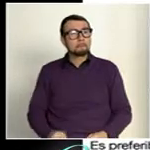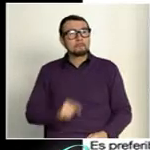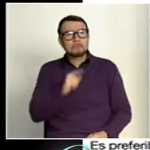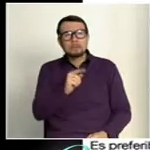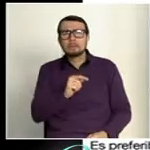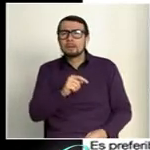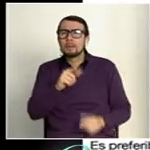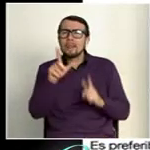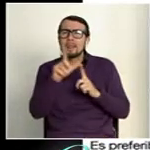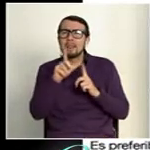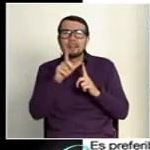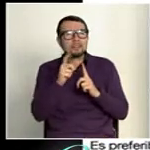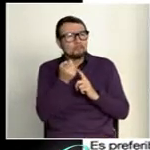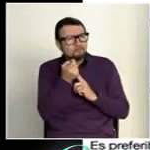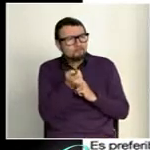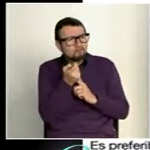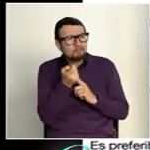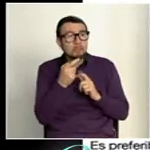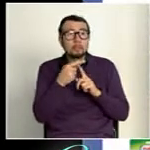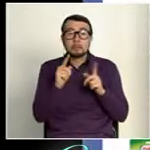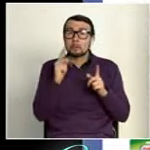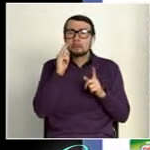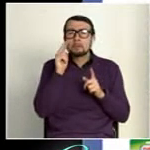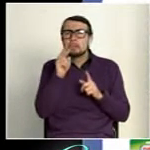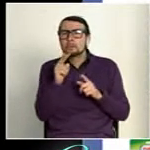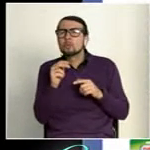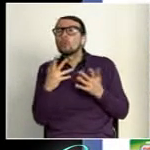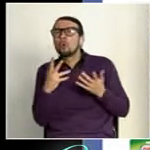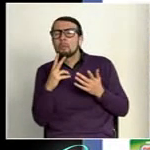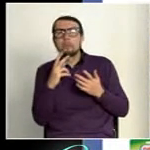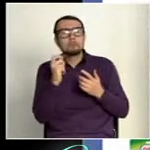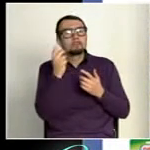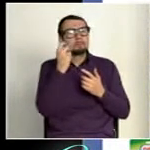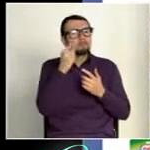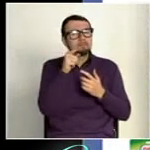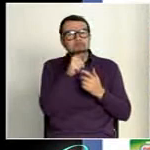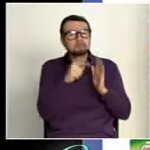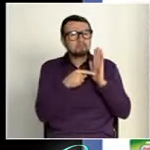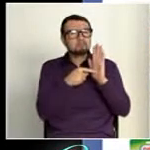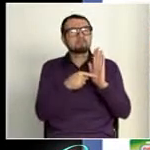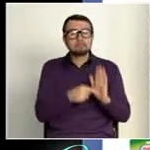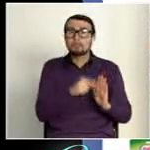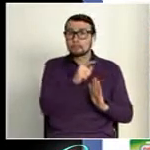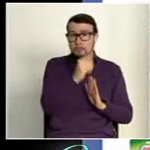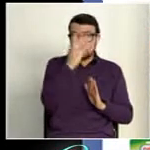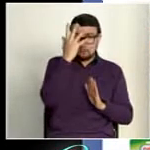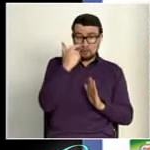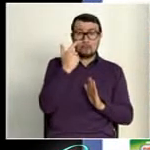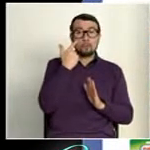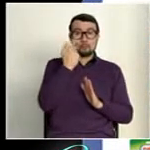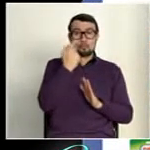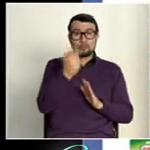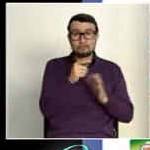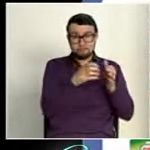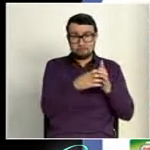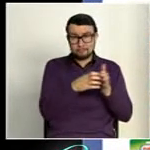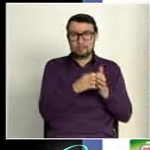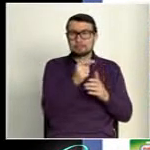pero vamos a mirar cómo ustedes la pueden tener a través de Facebook, buscando medicamentos, doctor